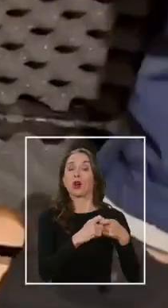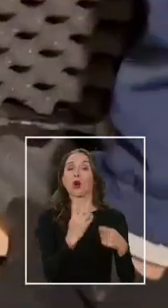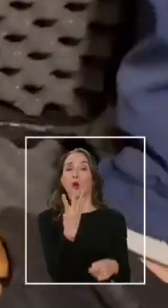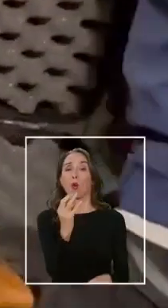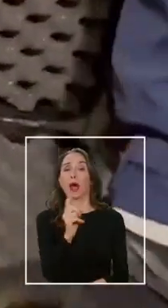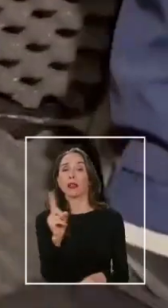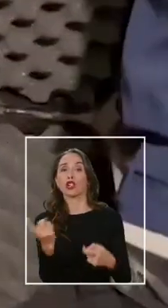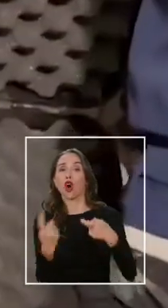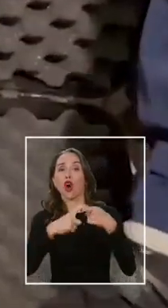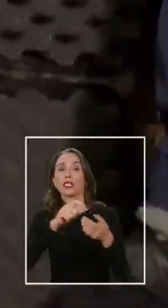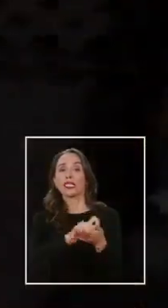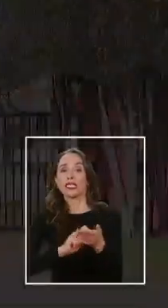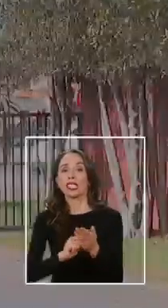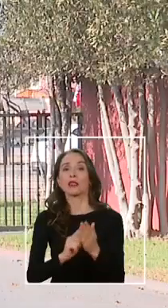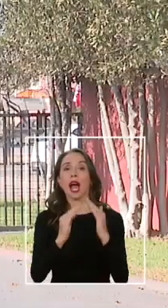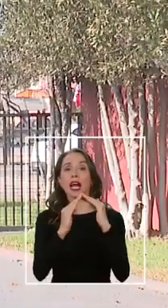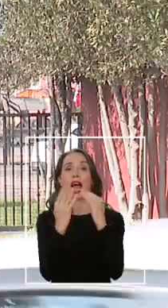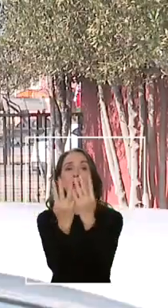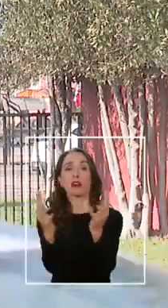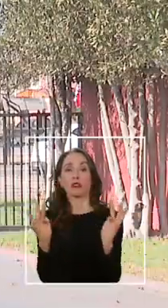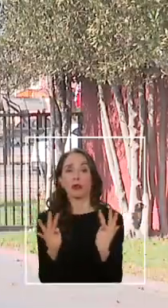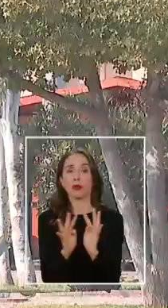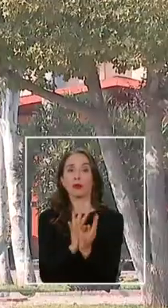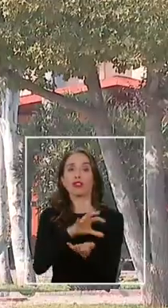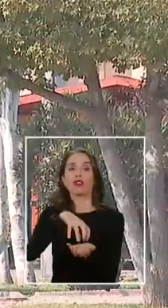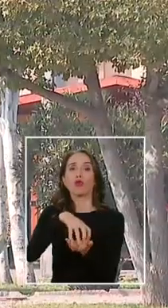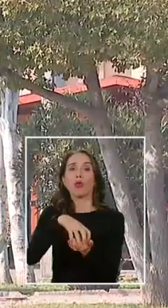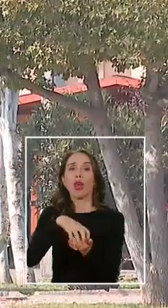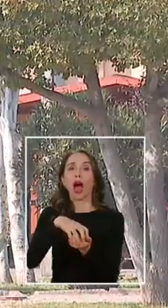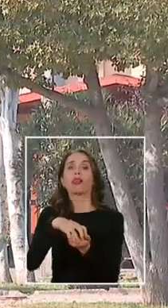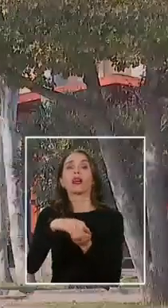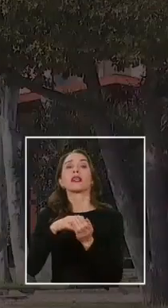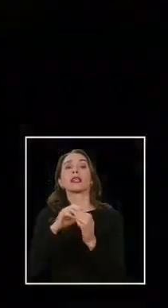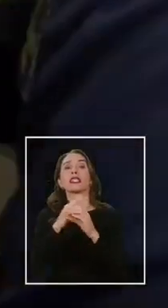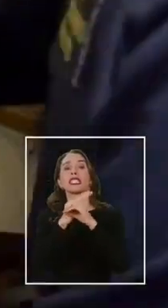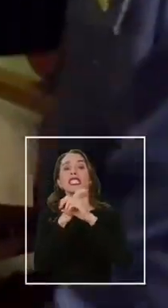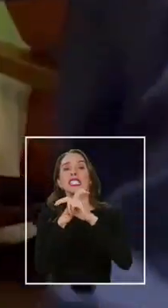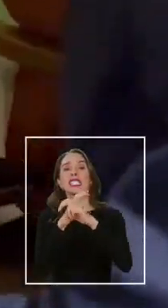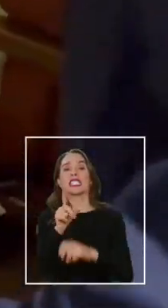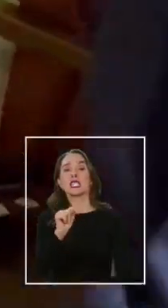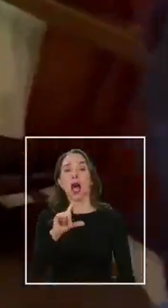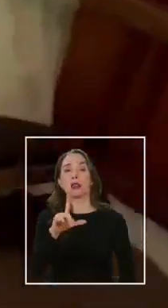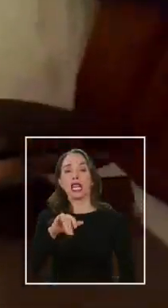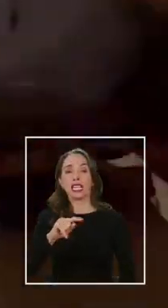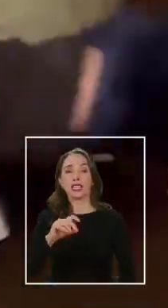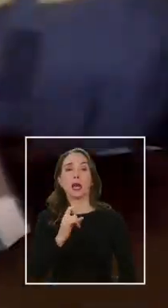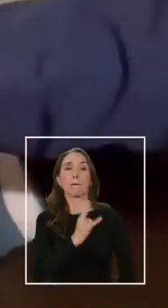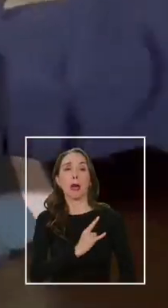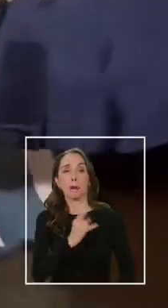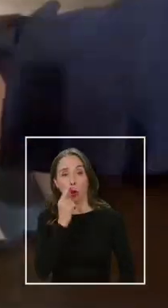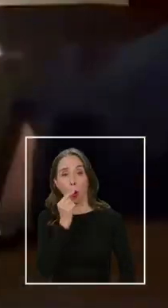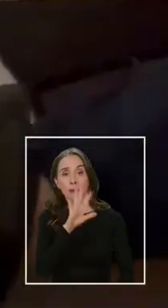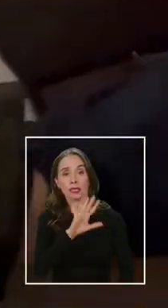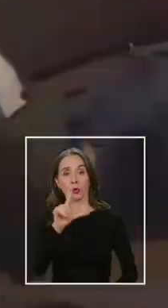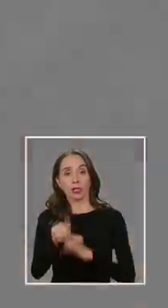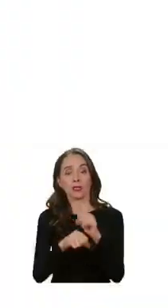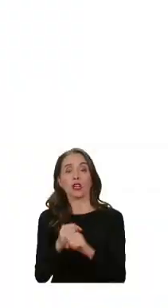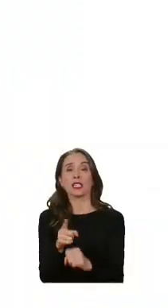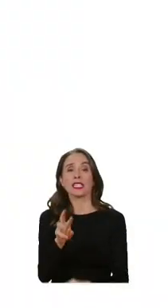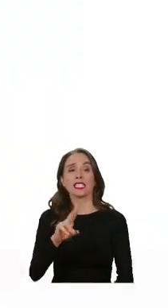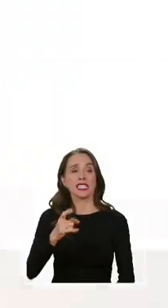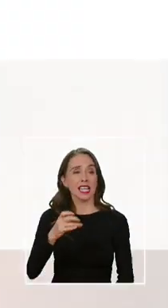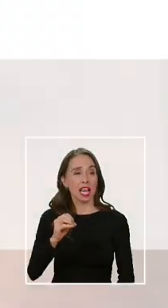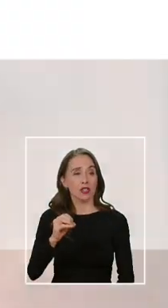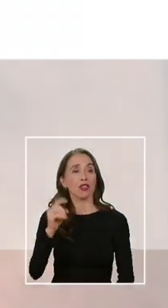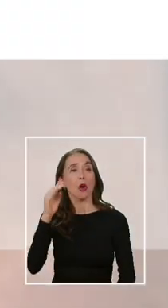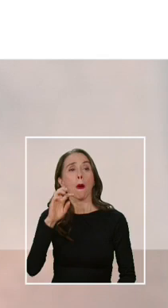inscritas en una casa de este condominio en Ciudad Satélite, en Maipú. Un arsenal en manos de Sergio Aguilera Peña, de 57 años,